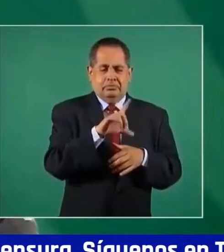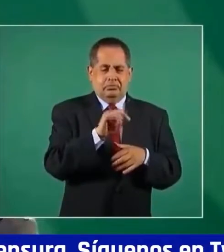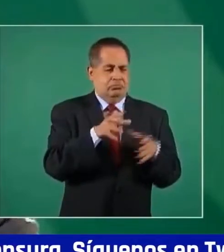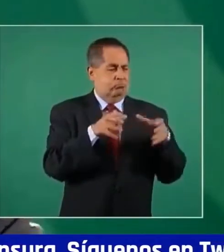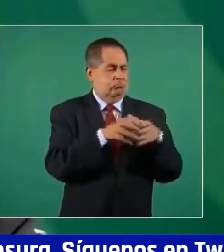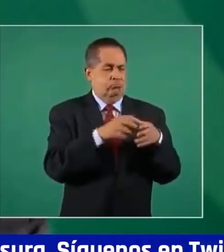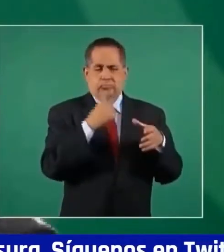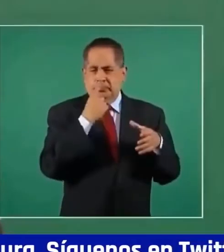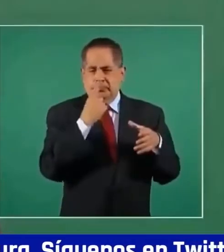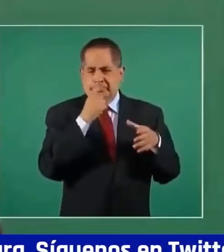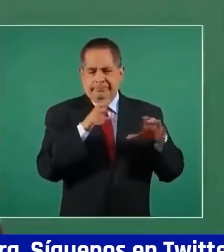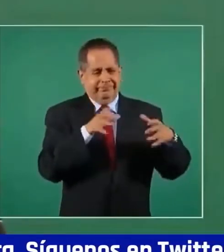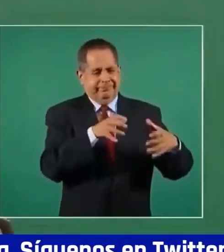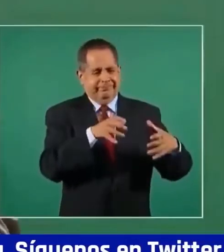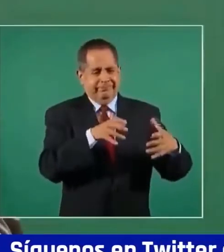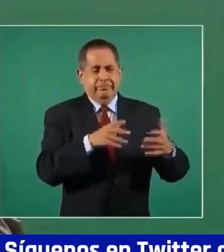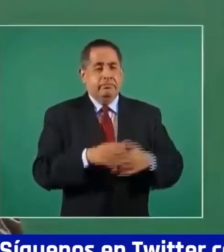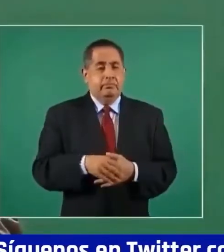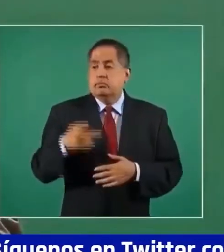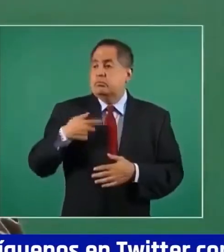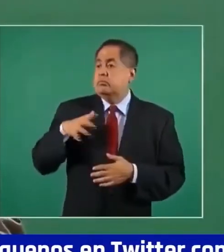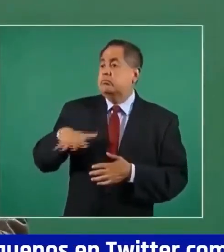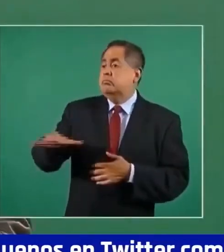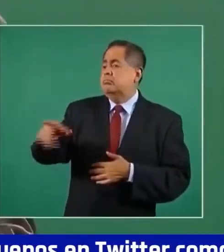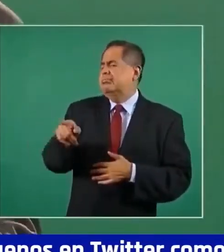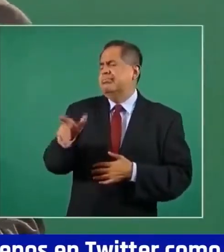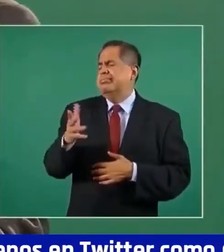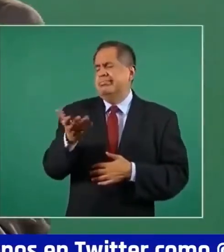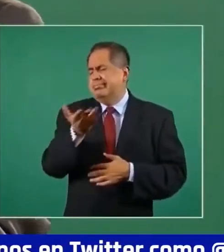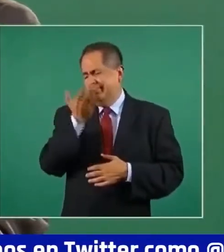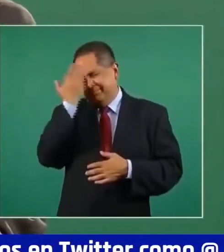El pueblo no sabe de política,